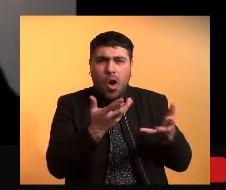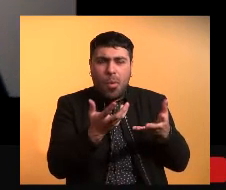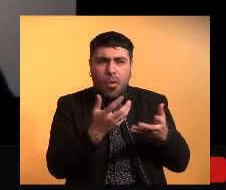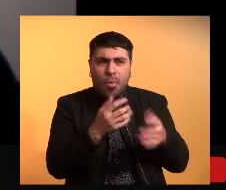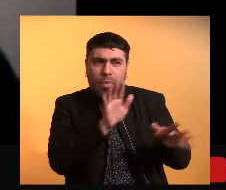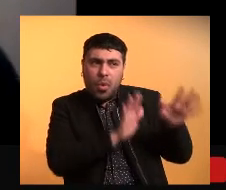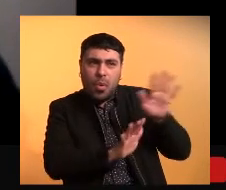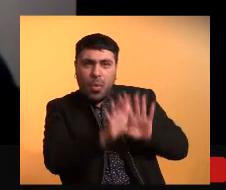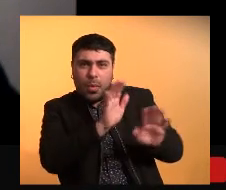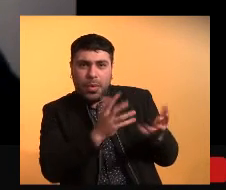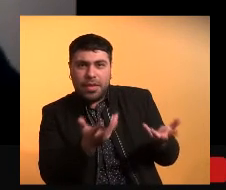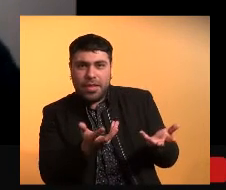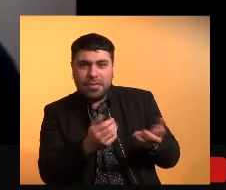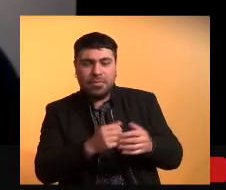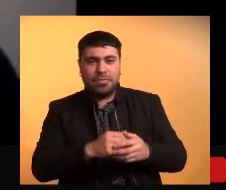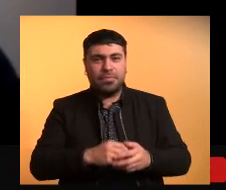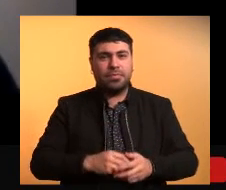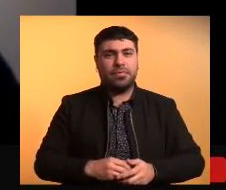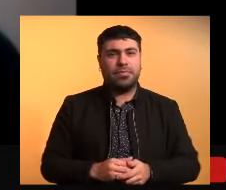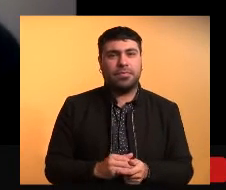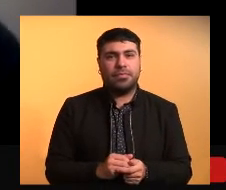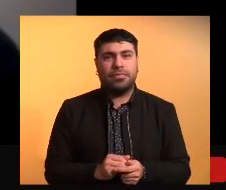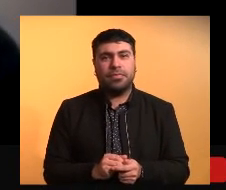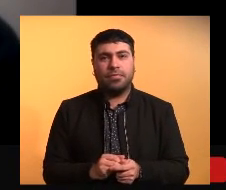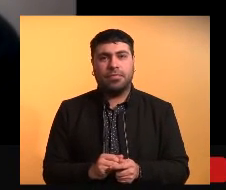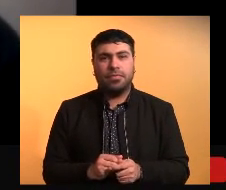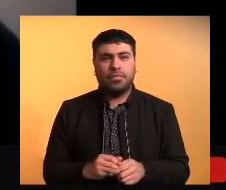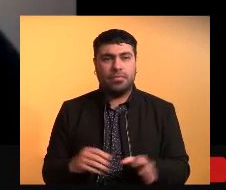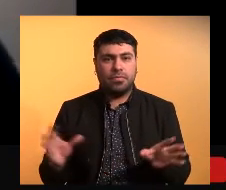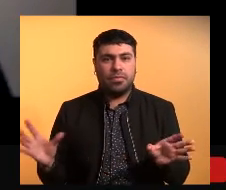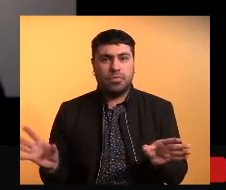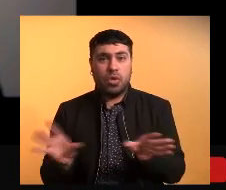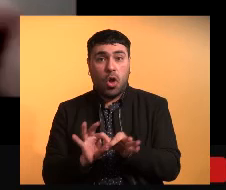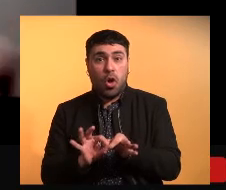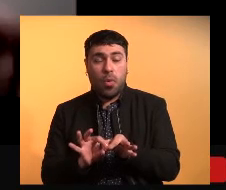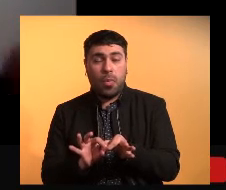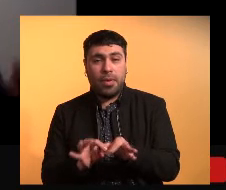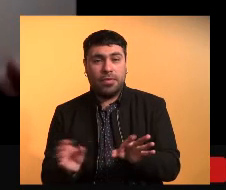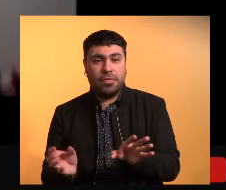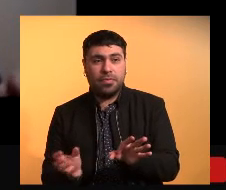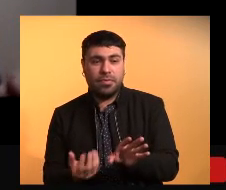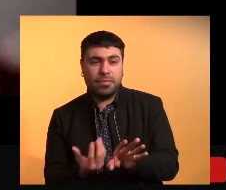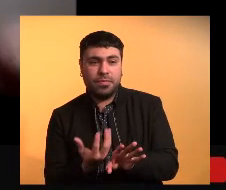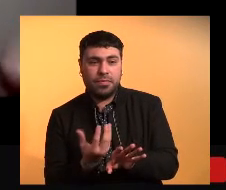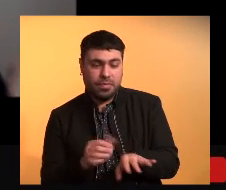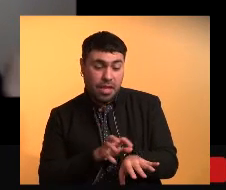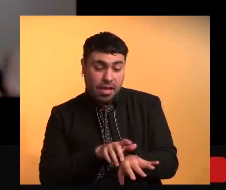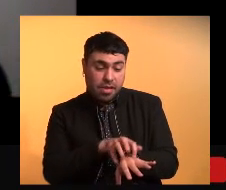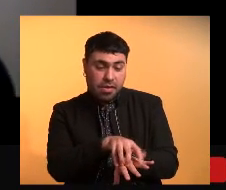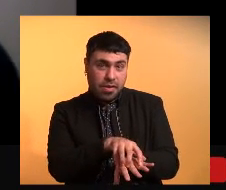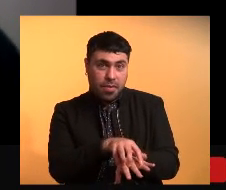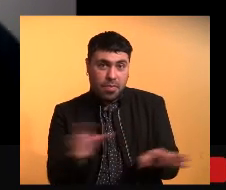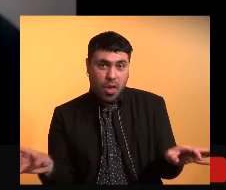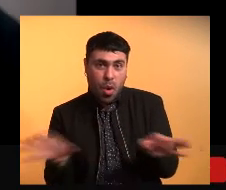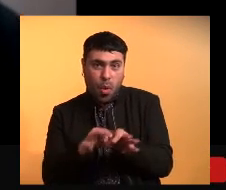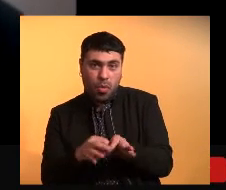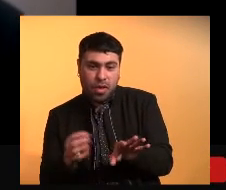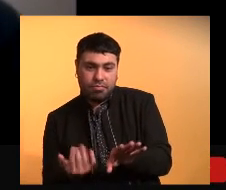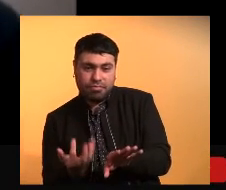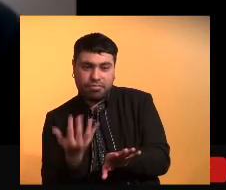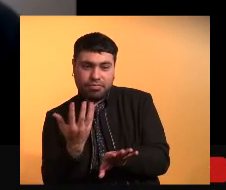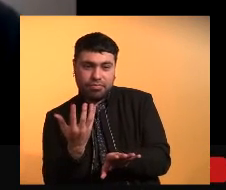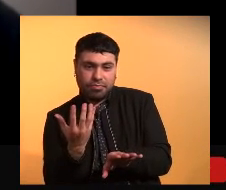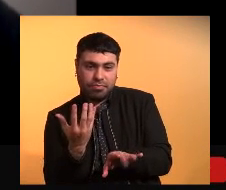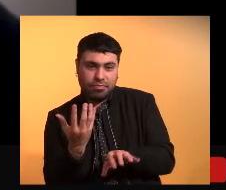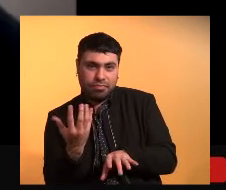anémonas, que son unos nidarios, parientes de las medusas, que consumen y comen erizo. Y lo que hace el erizo, hay una especie de erizo que lo que hace es